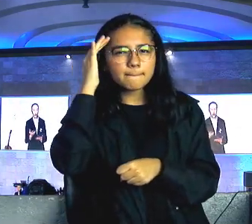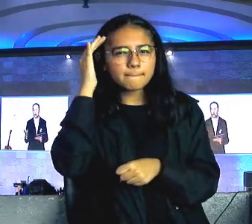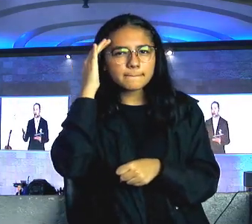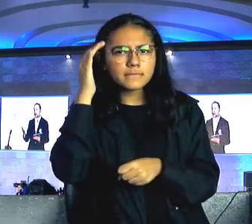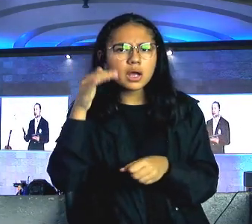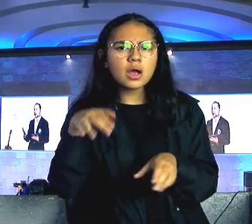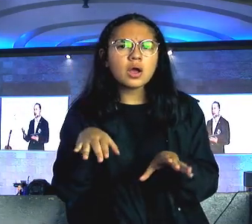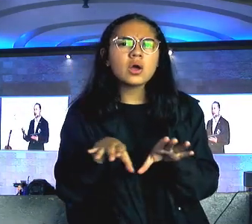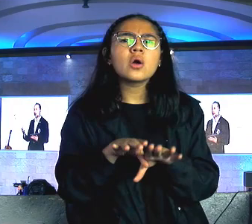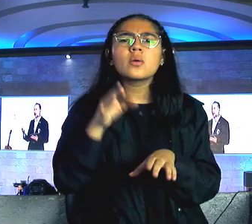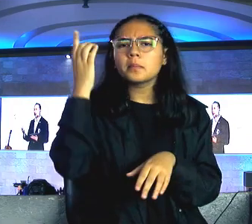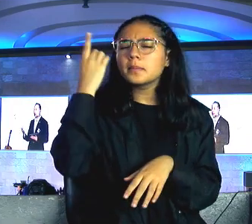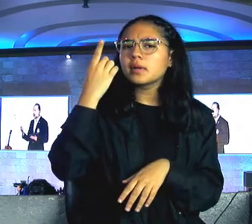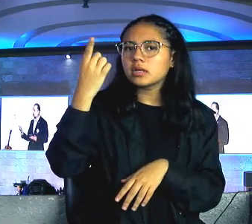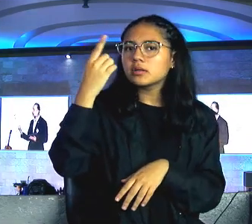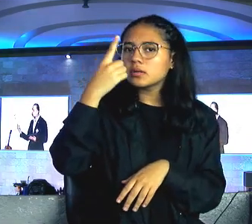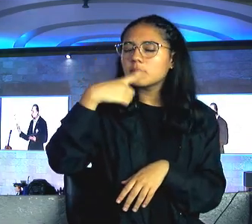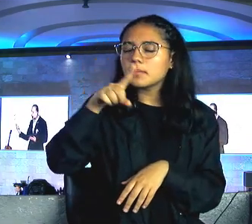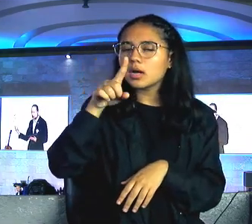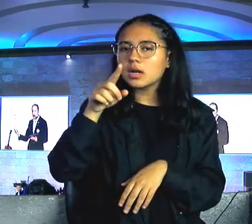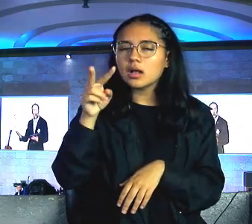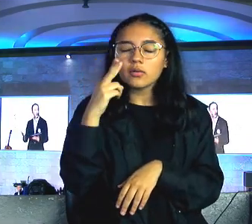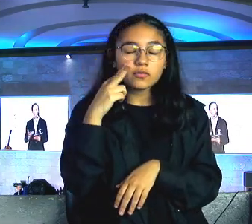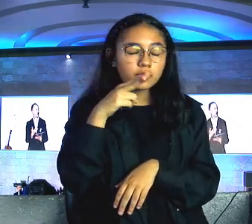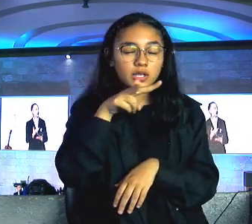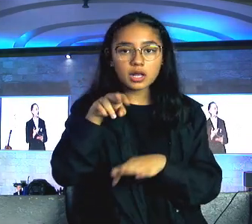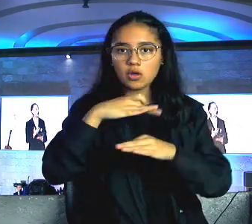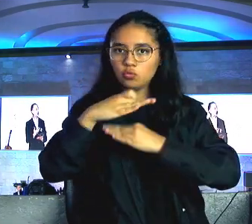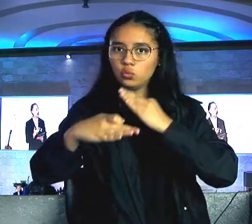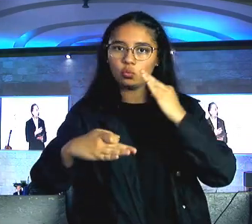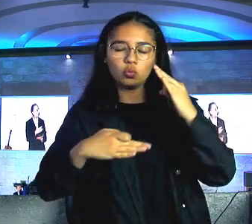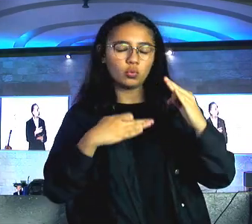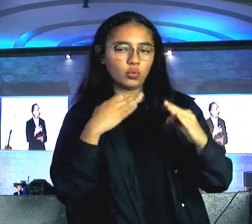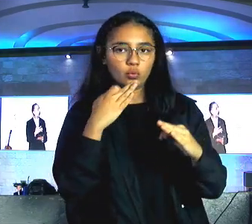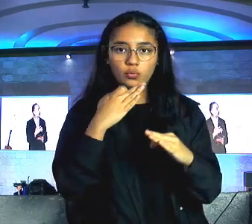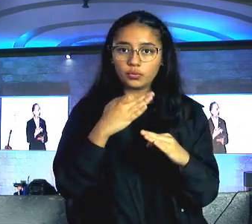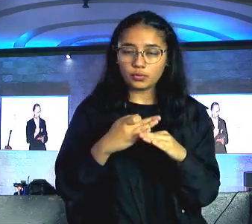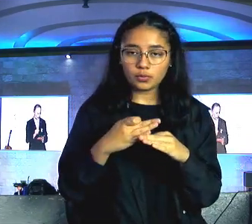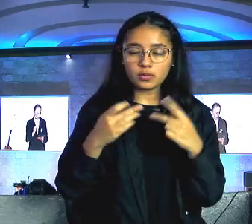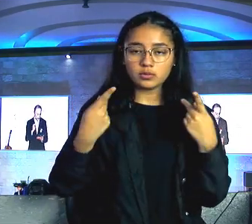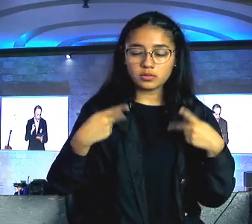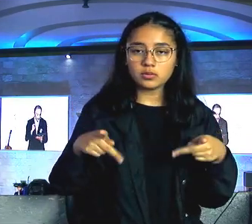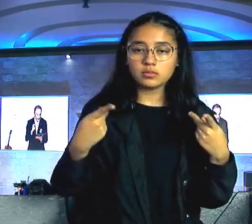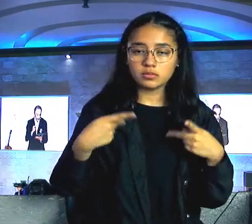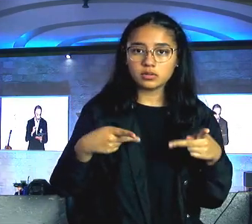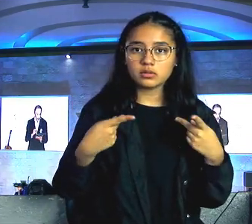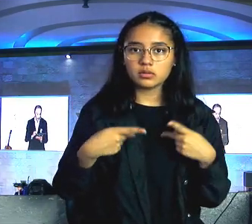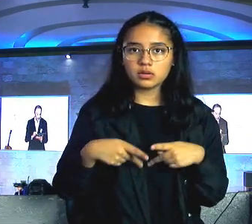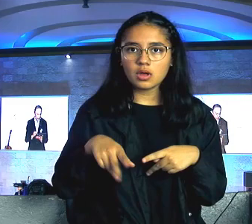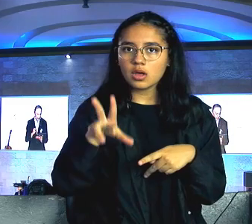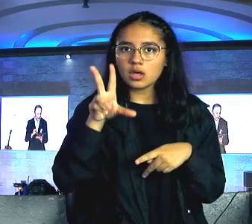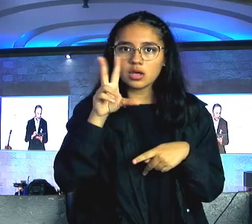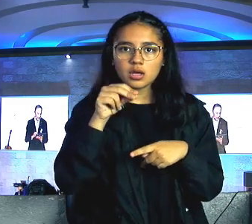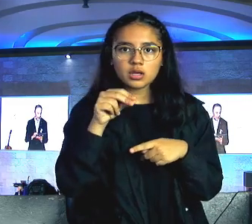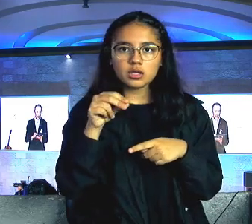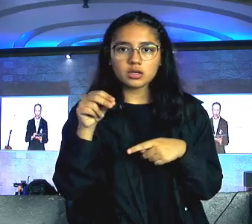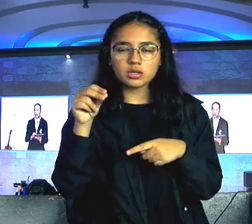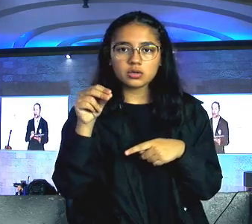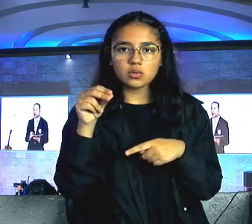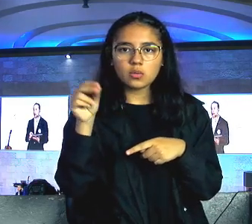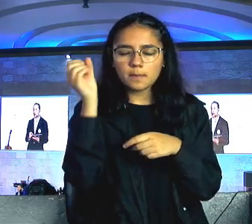Dios para vernos a todos, absolutamente a todos, y no perder